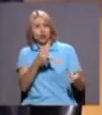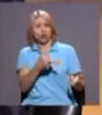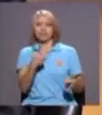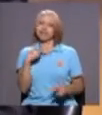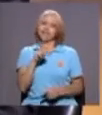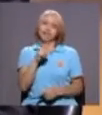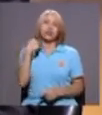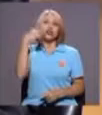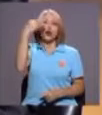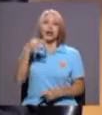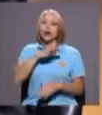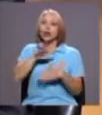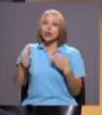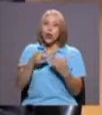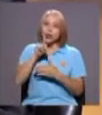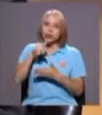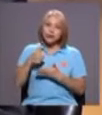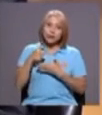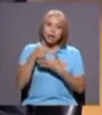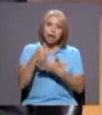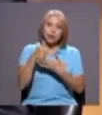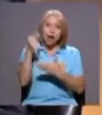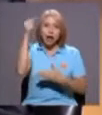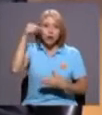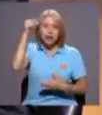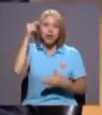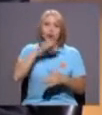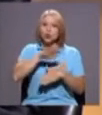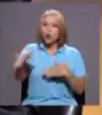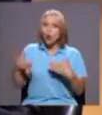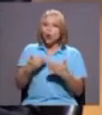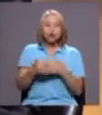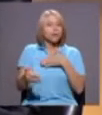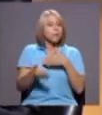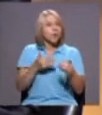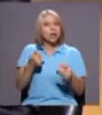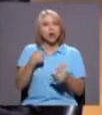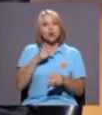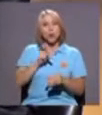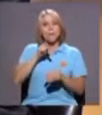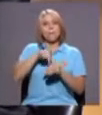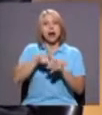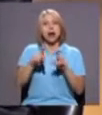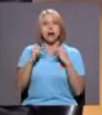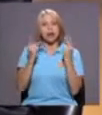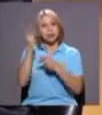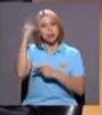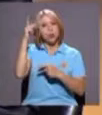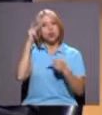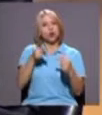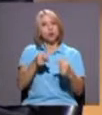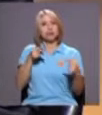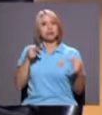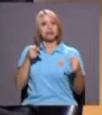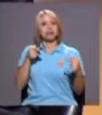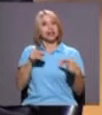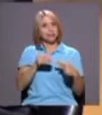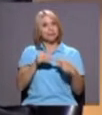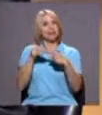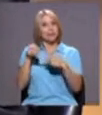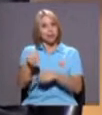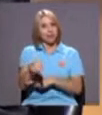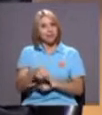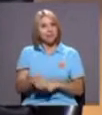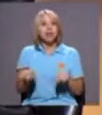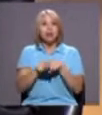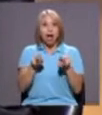tenemos que ayudarle a un gobierno, todos, incluso cuando uno está en la oposición, o especialmente cuando uno está en la oposición, también